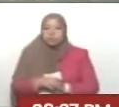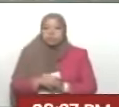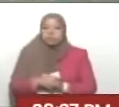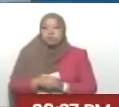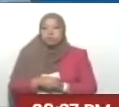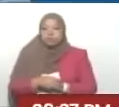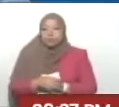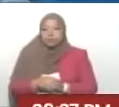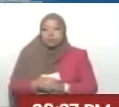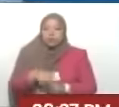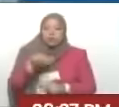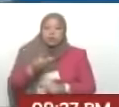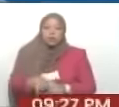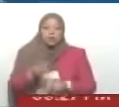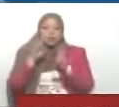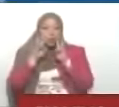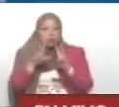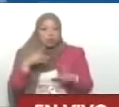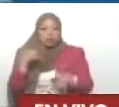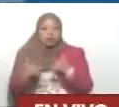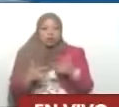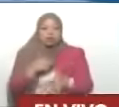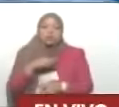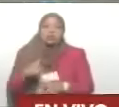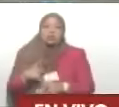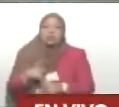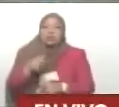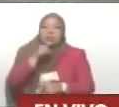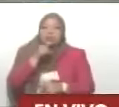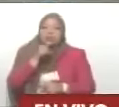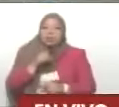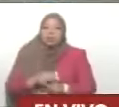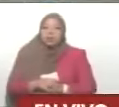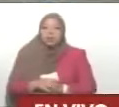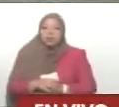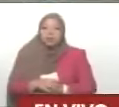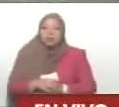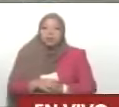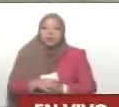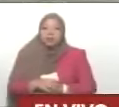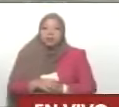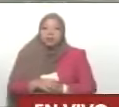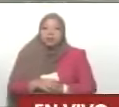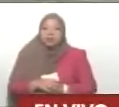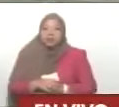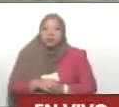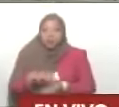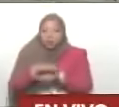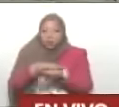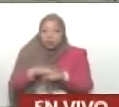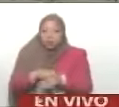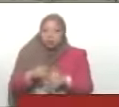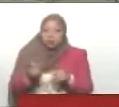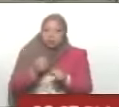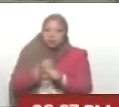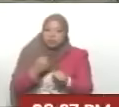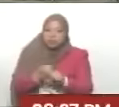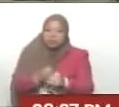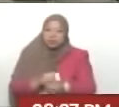estoy intrigado. Quiero ver qué trajiste. ¿Ah? Con el permiso de ustedes. Vamos a